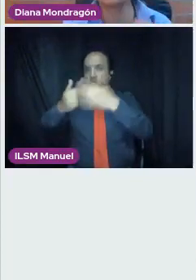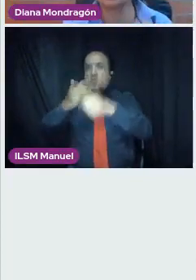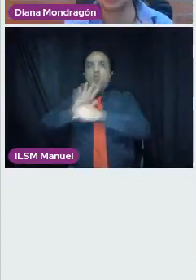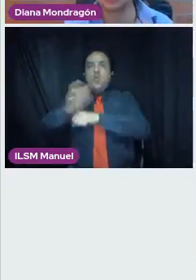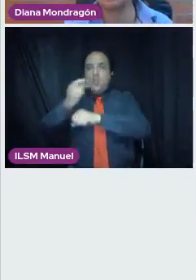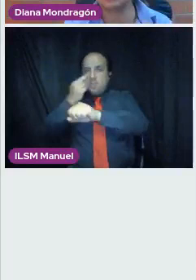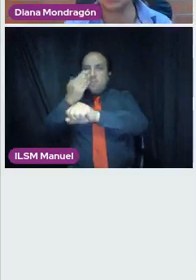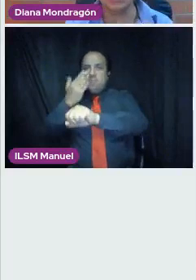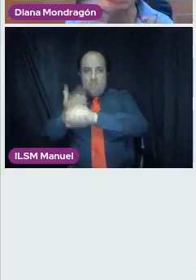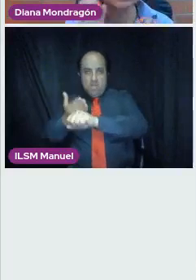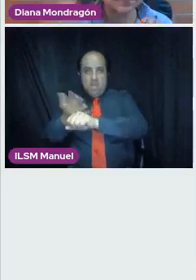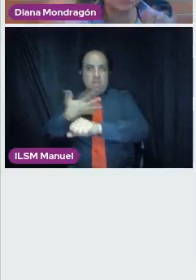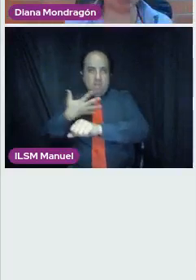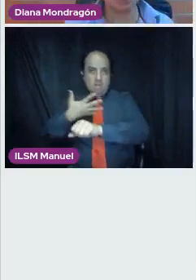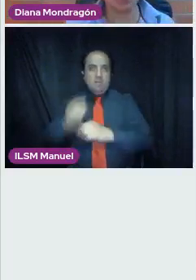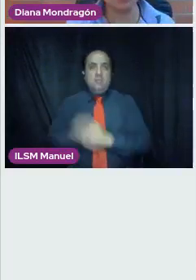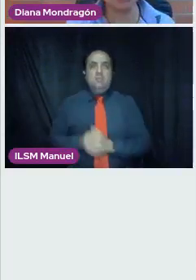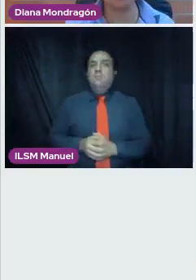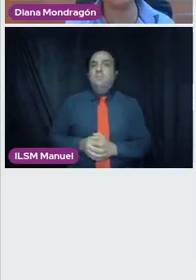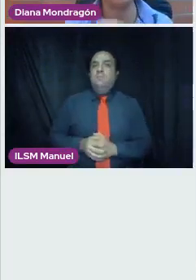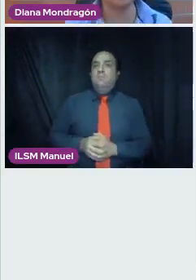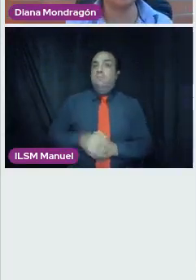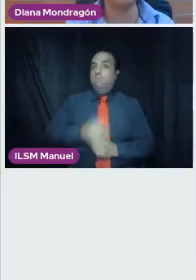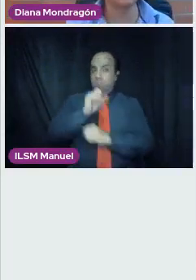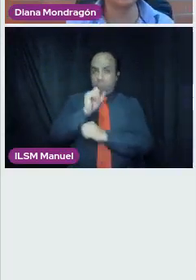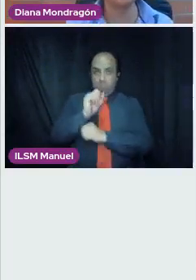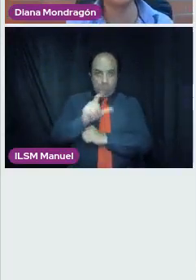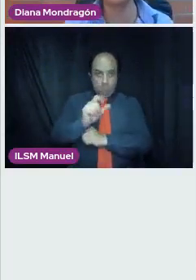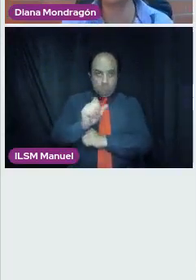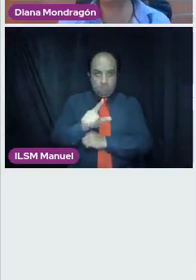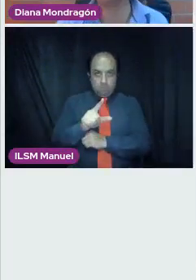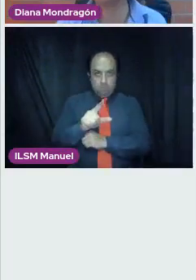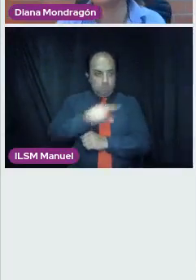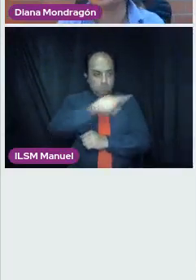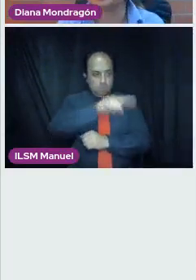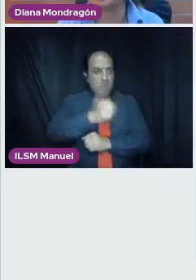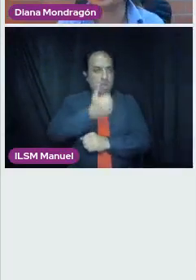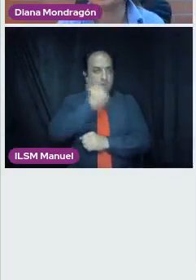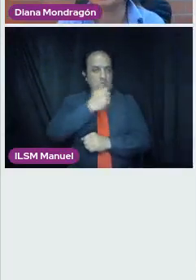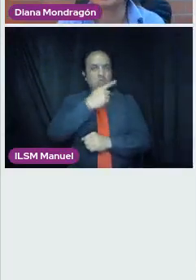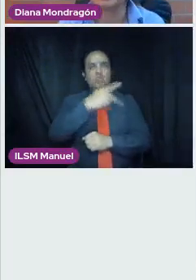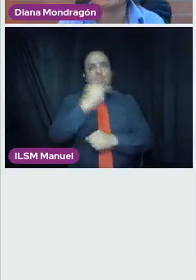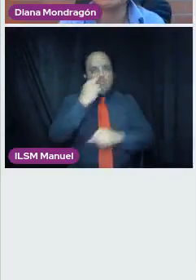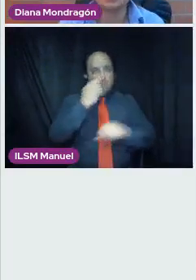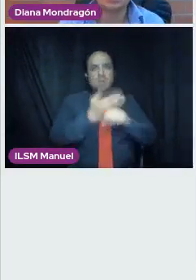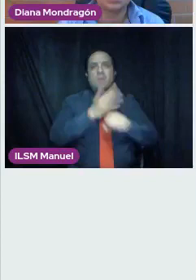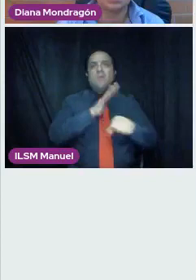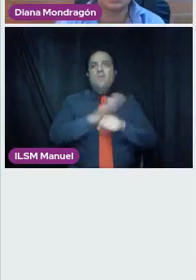esta institución académica, así como de los alumnos.